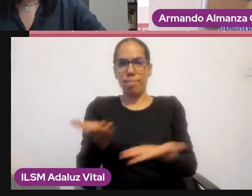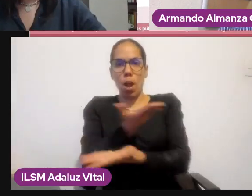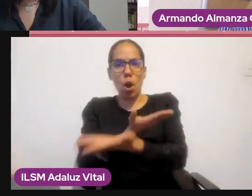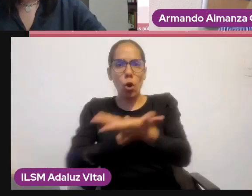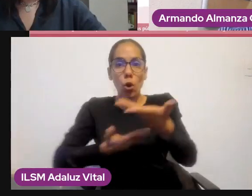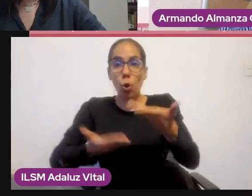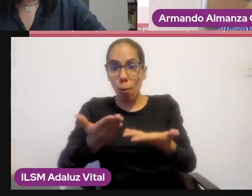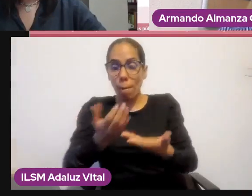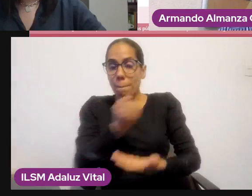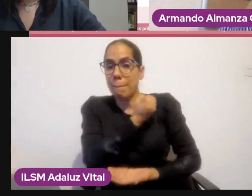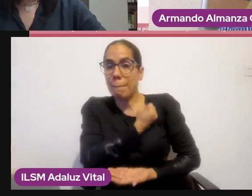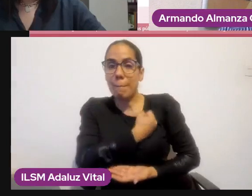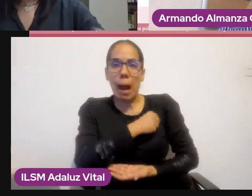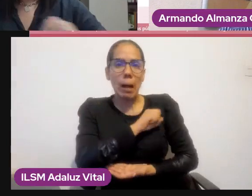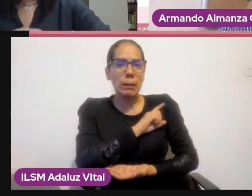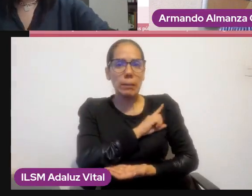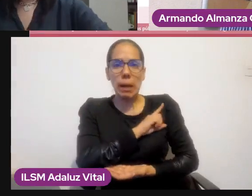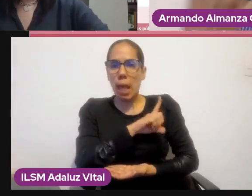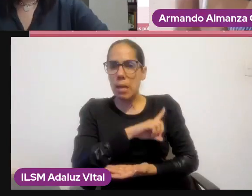salud mental, ¿no?